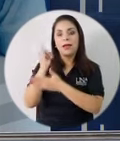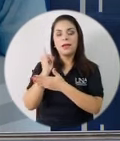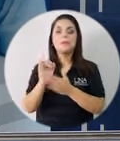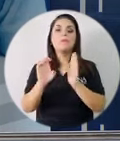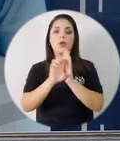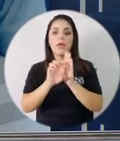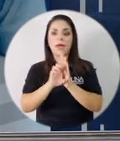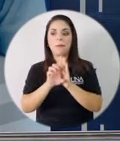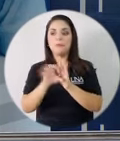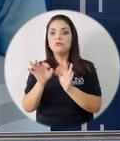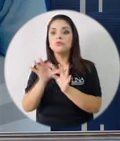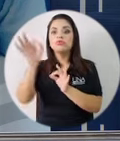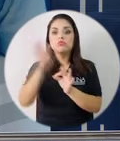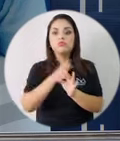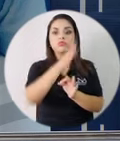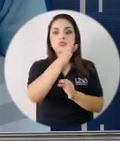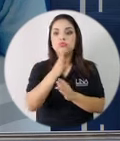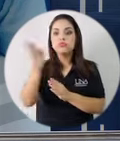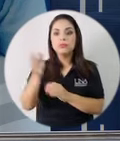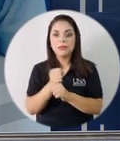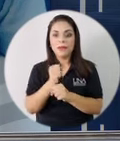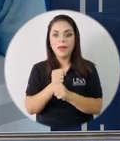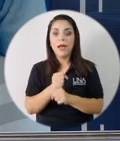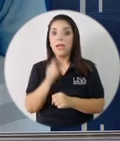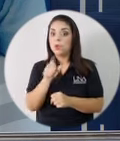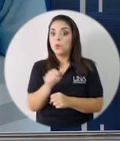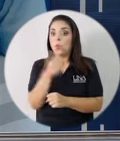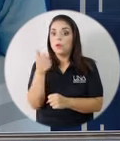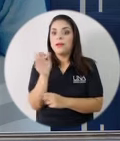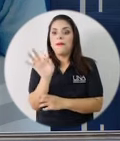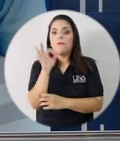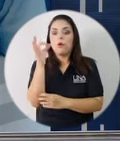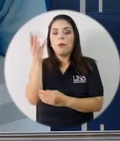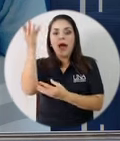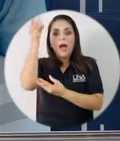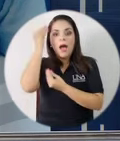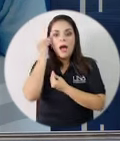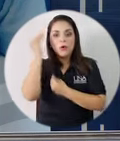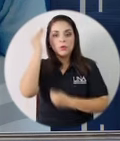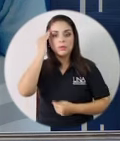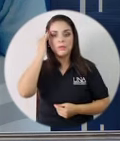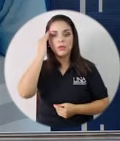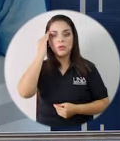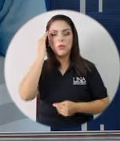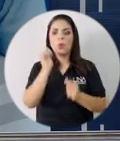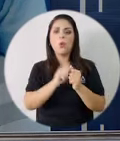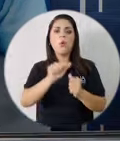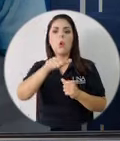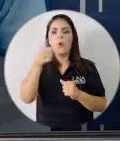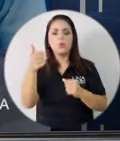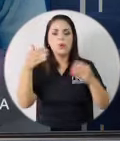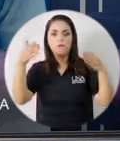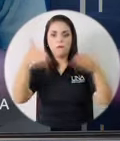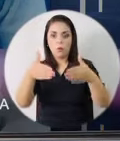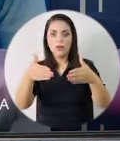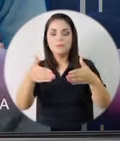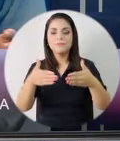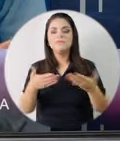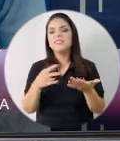la extensión es otra manera de crear conocimiento, con otro enfoque epistemológico. O sea,